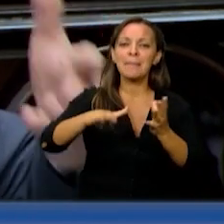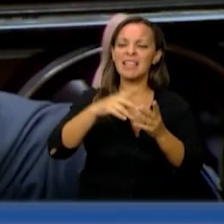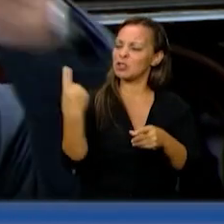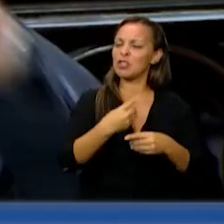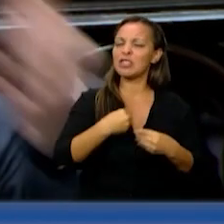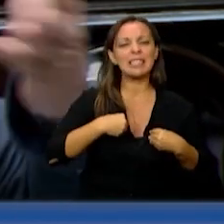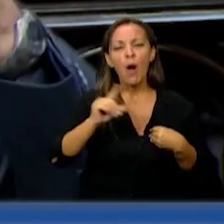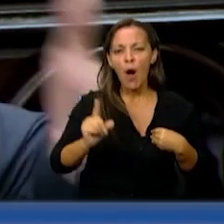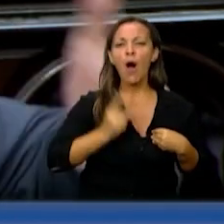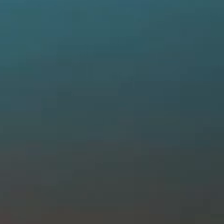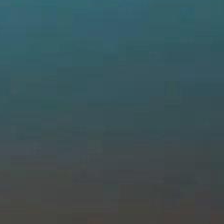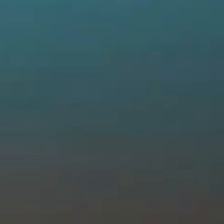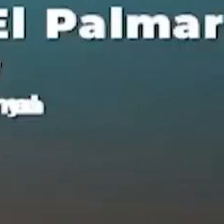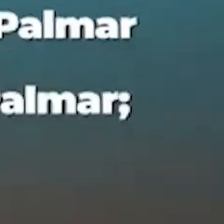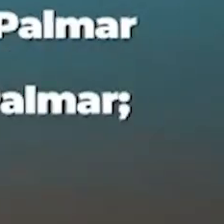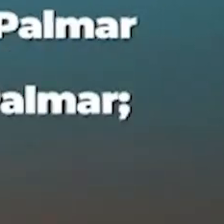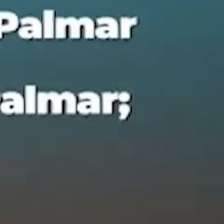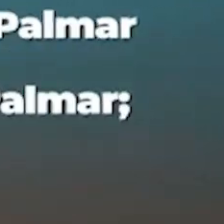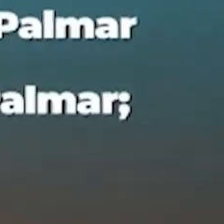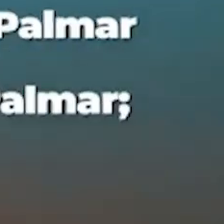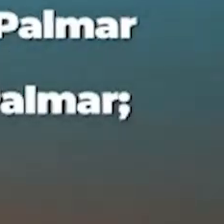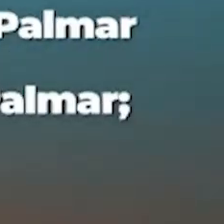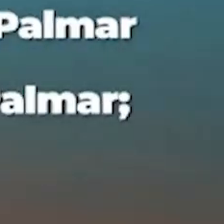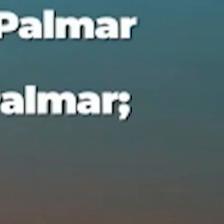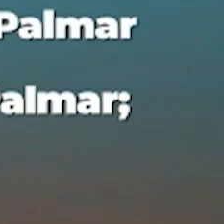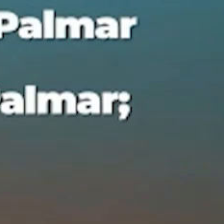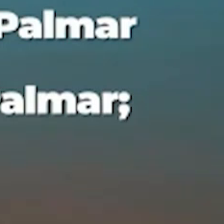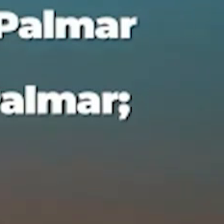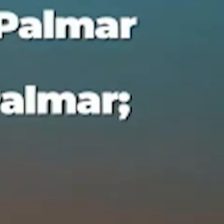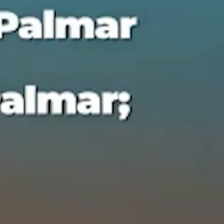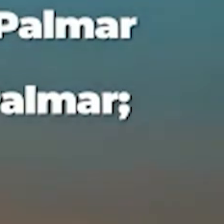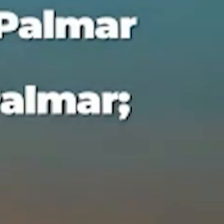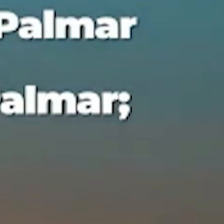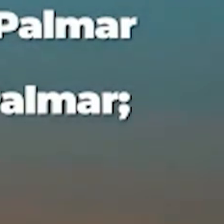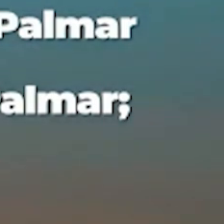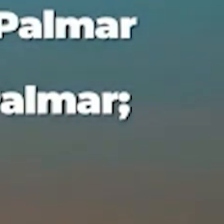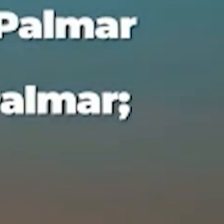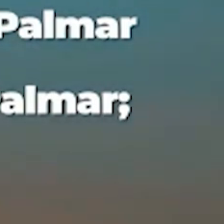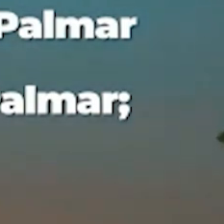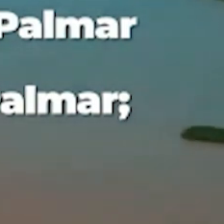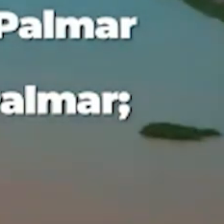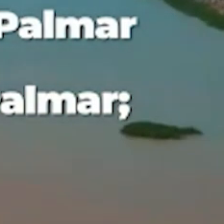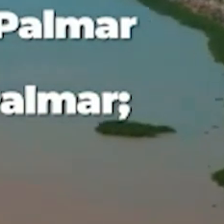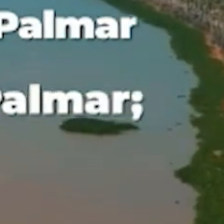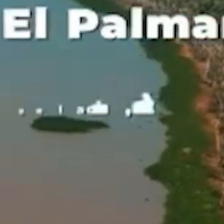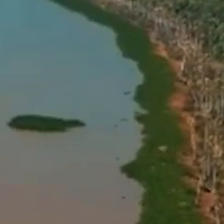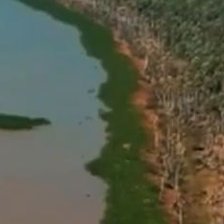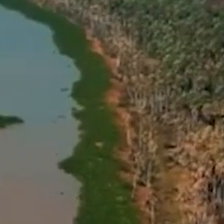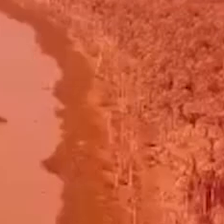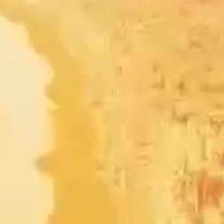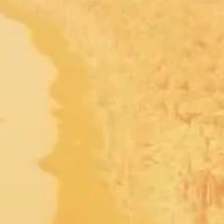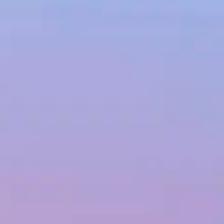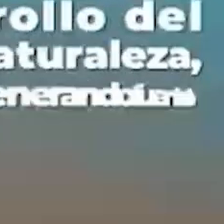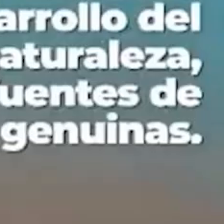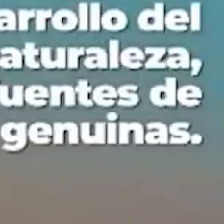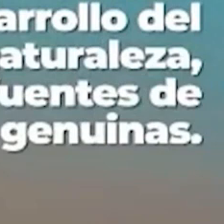estamos orgullosos de estar defendiendo esos intereses acá en la legislatura nacional. Este parque nacional va a ser el tercero de la provincia